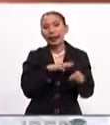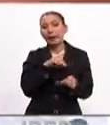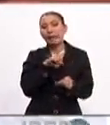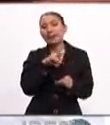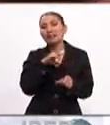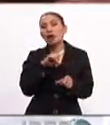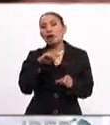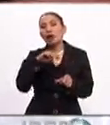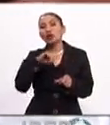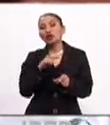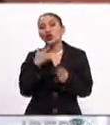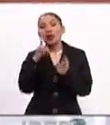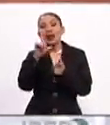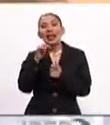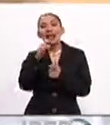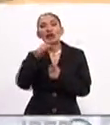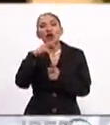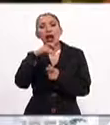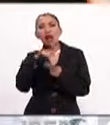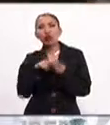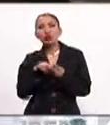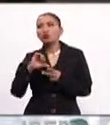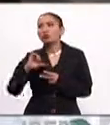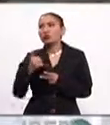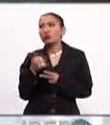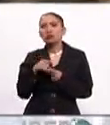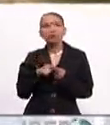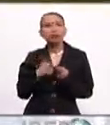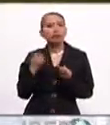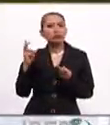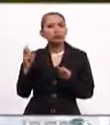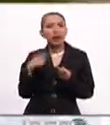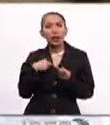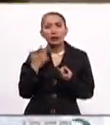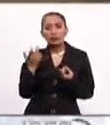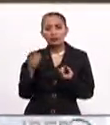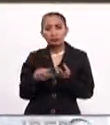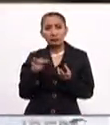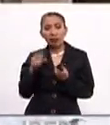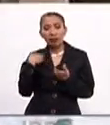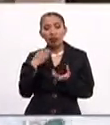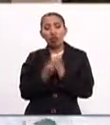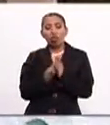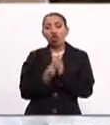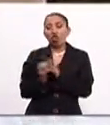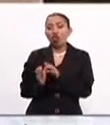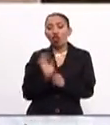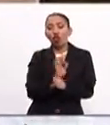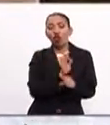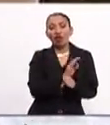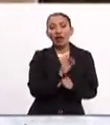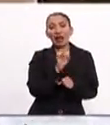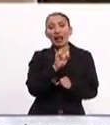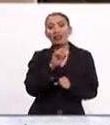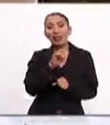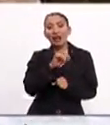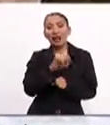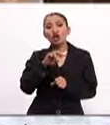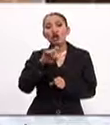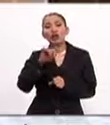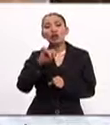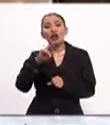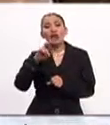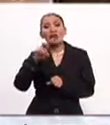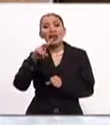Marcial Maciel, los legionarios, está el caso patente de encubrimiento por parte del cardenal